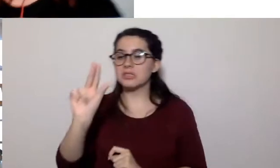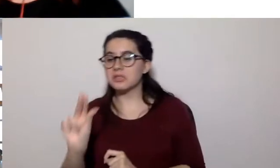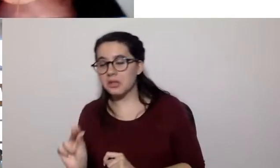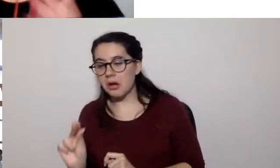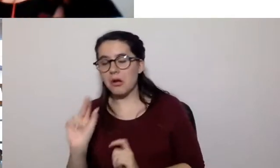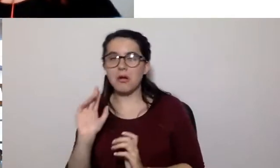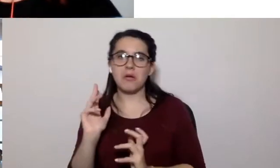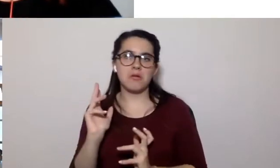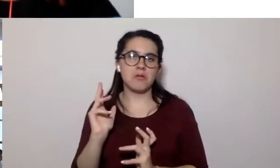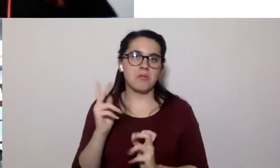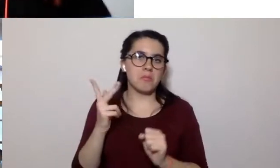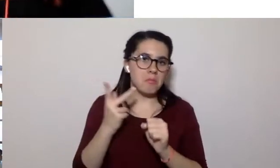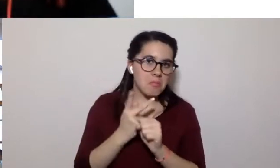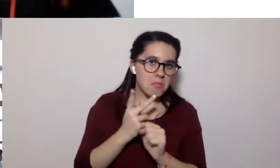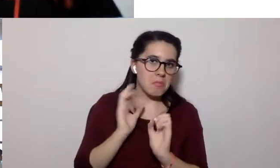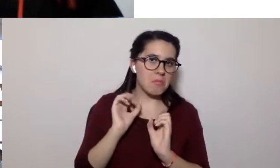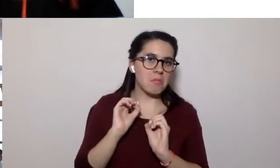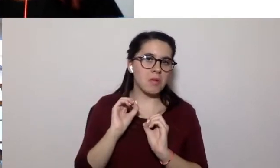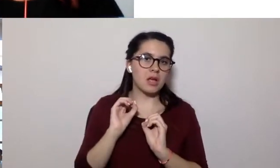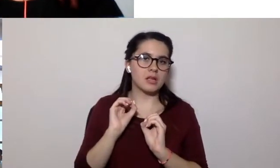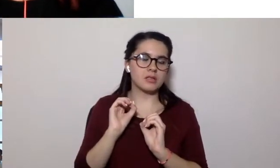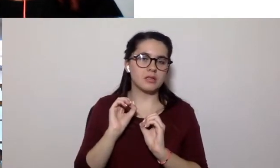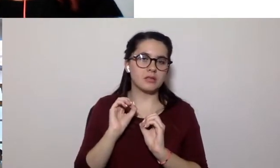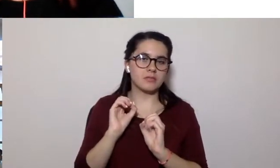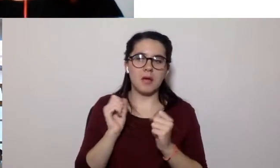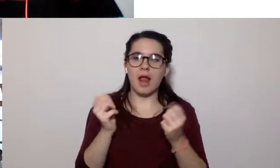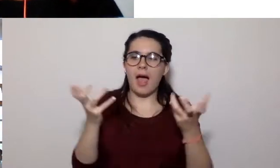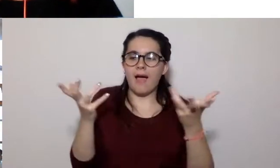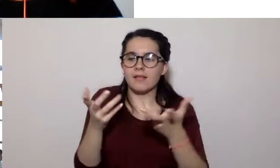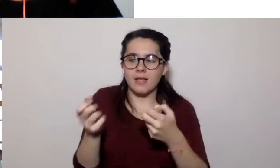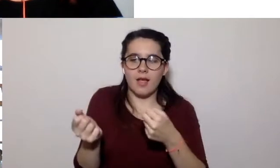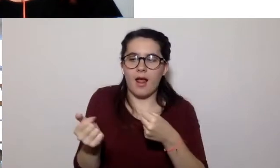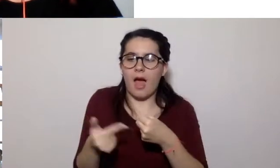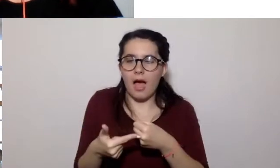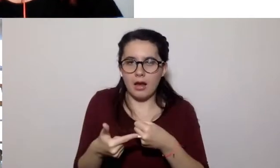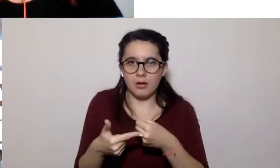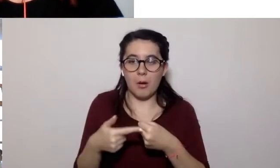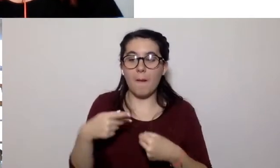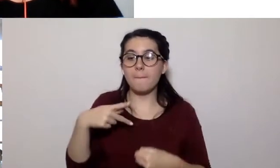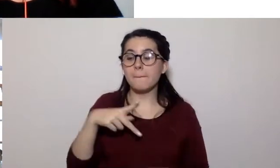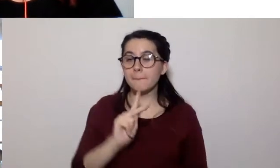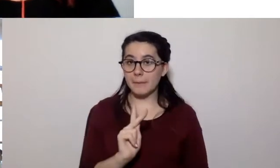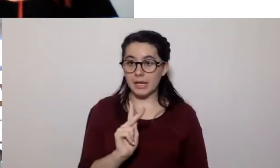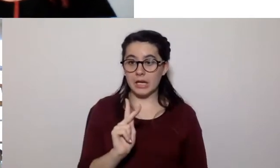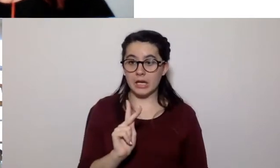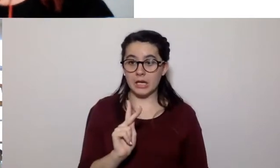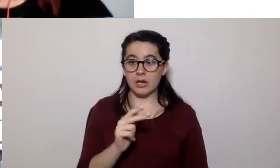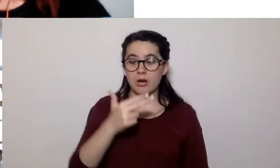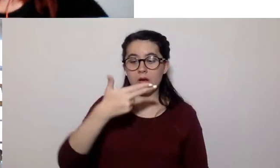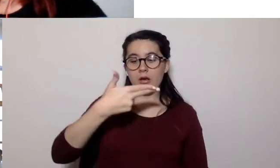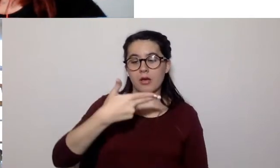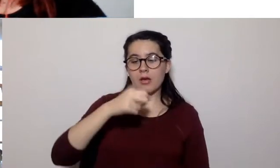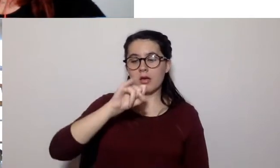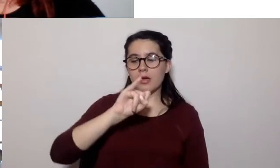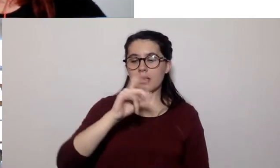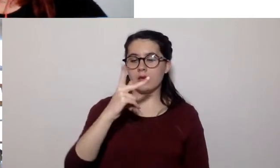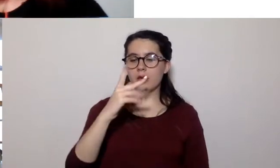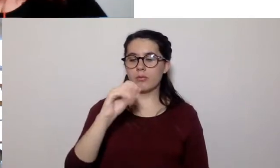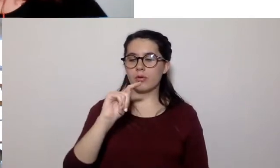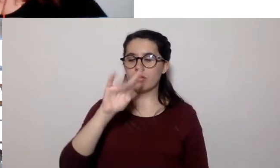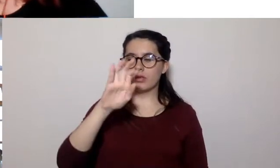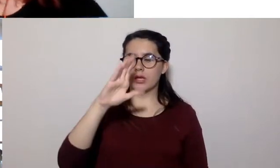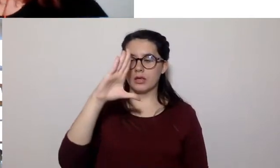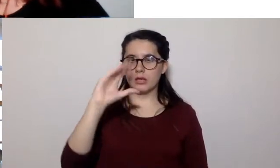Para ser proactivos. Exactamente, ¿no? Pero este hipotético es como, por ejemplo,